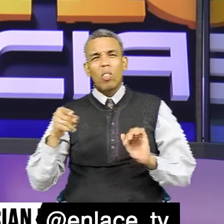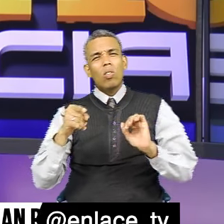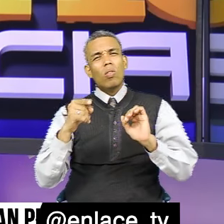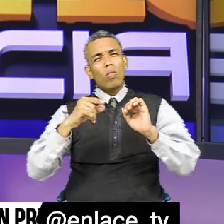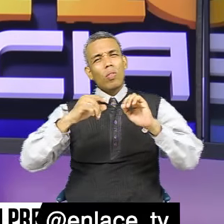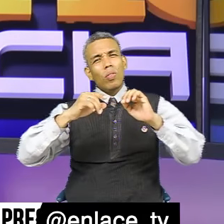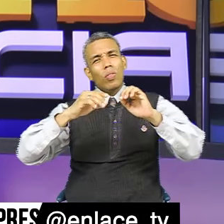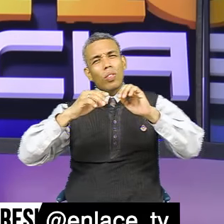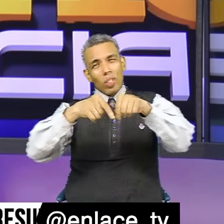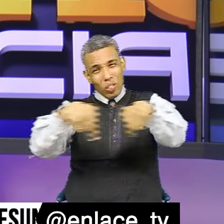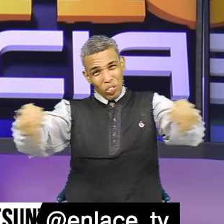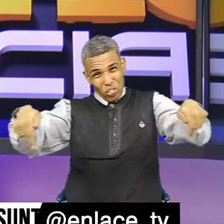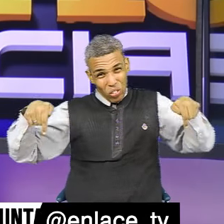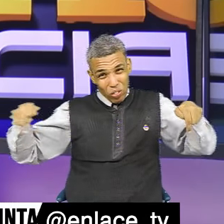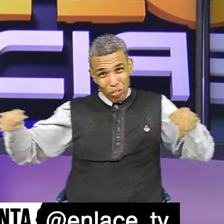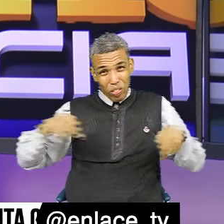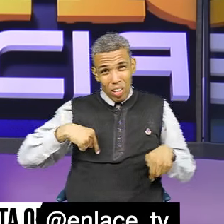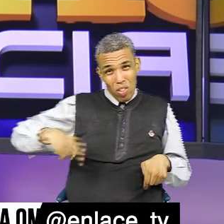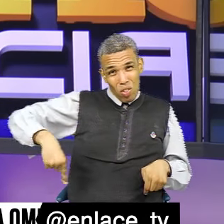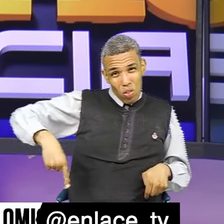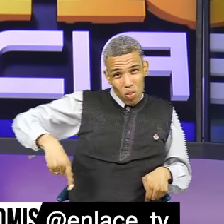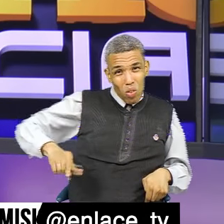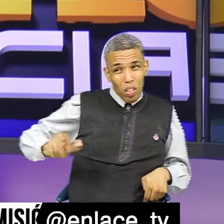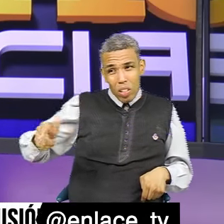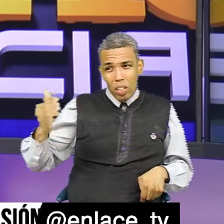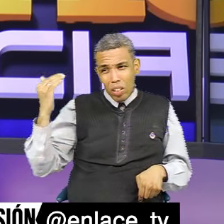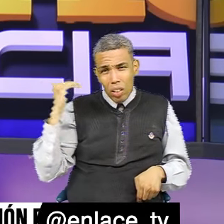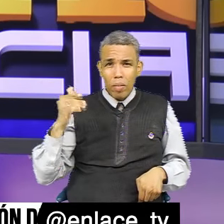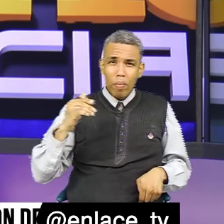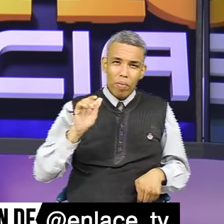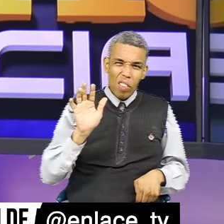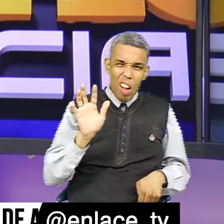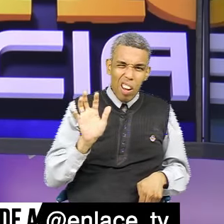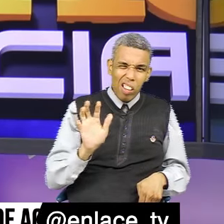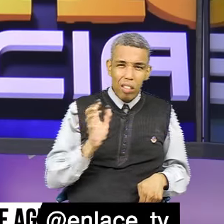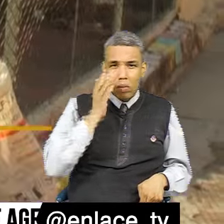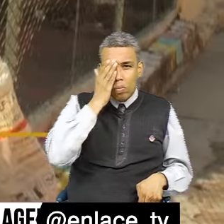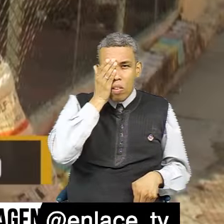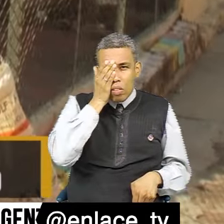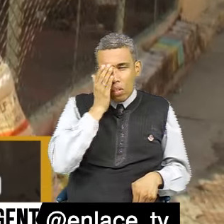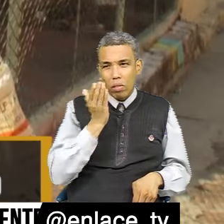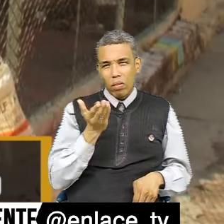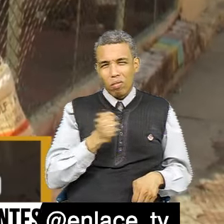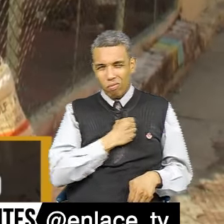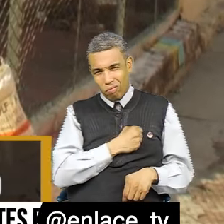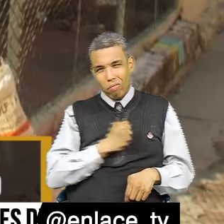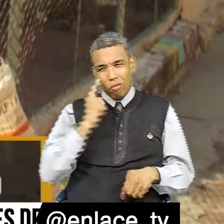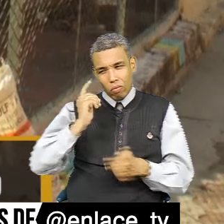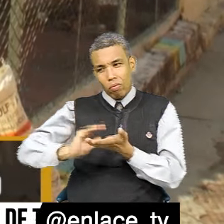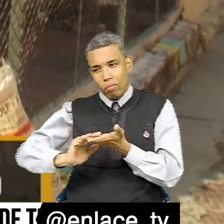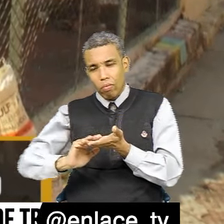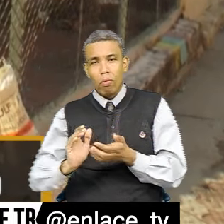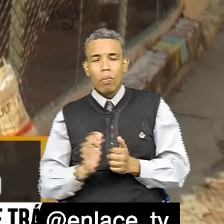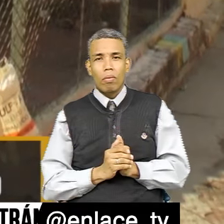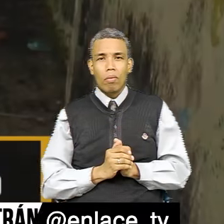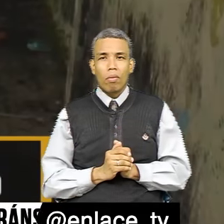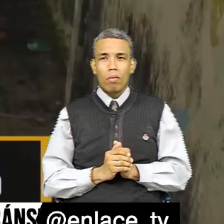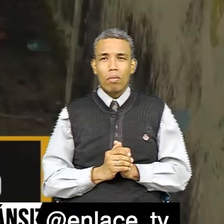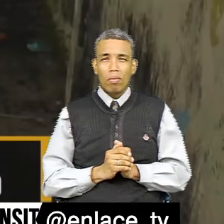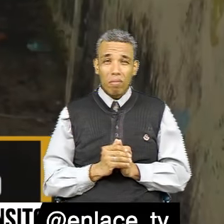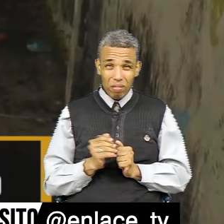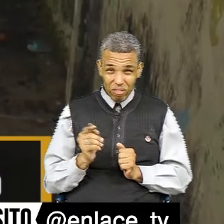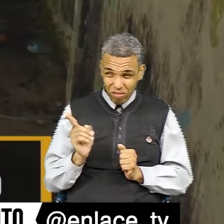subsede del Colegio Camilo Torres. El lugar es ahora guarida de malhechores. Habitantes del barrio San José Obrero denuncian el estado de